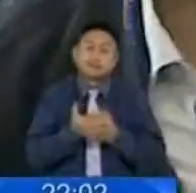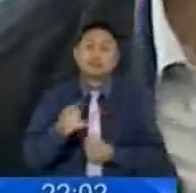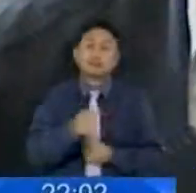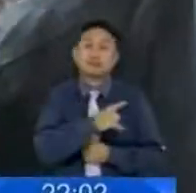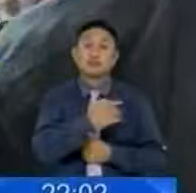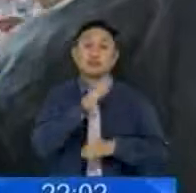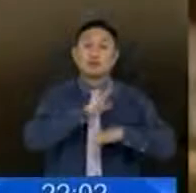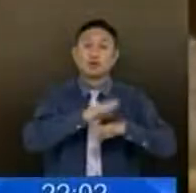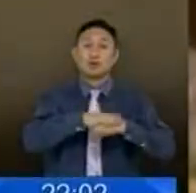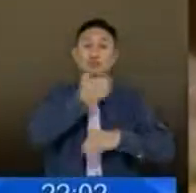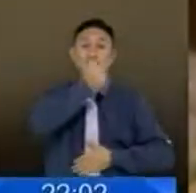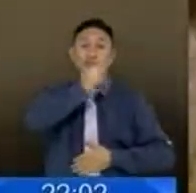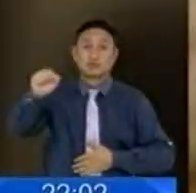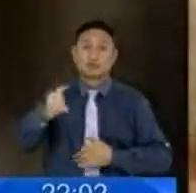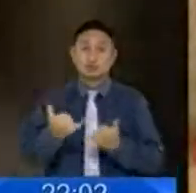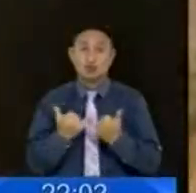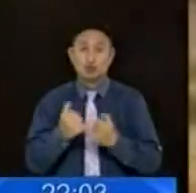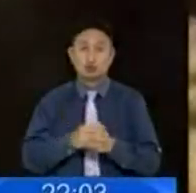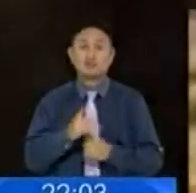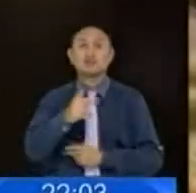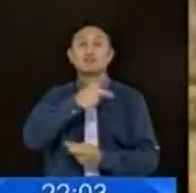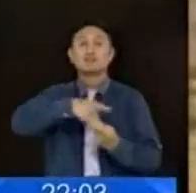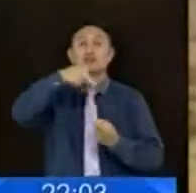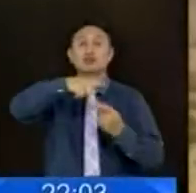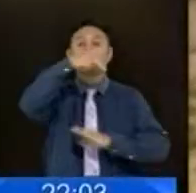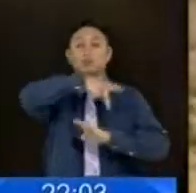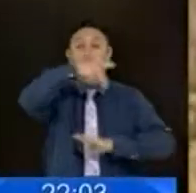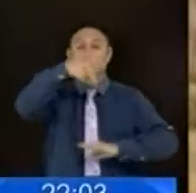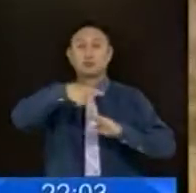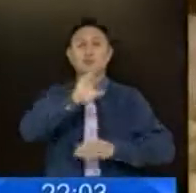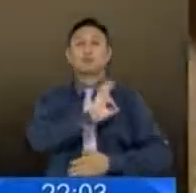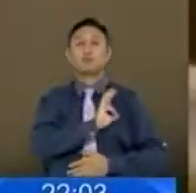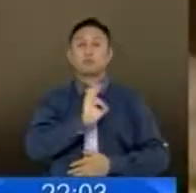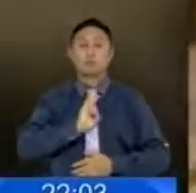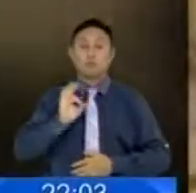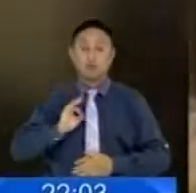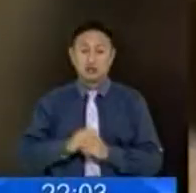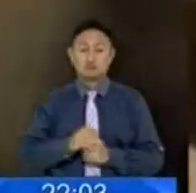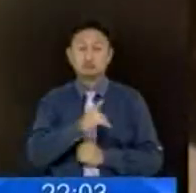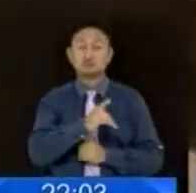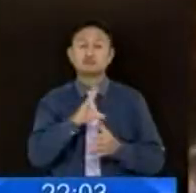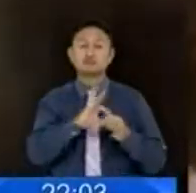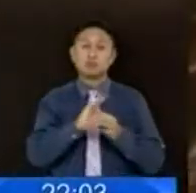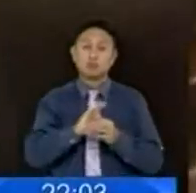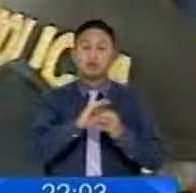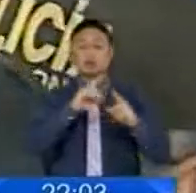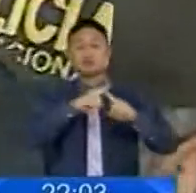de rebelión, actualmente se encuentra detenida la prefecta de Pichincha, Paola Pavón, uno de sus colaboradores y